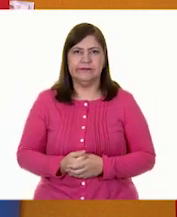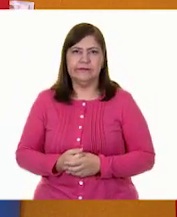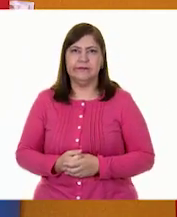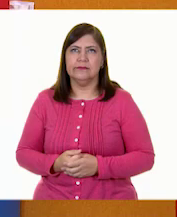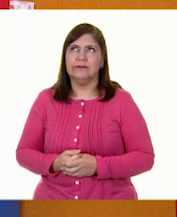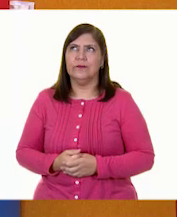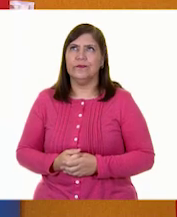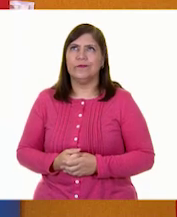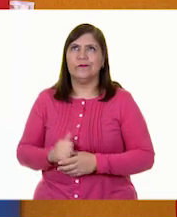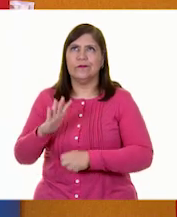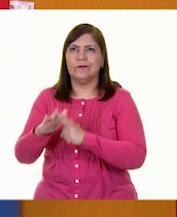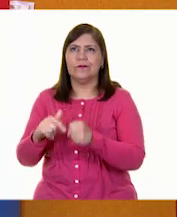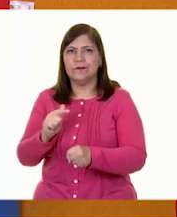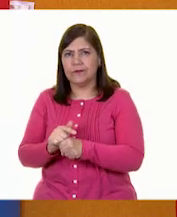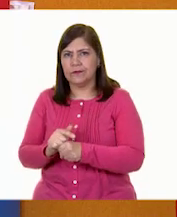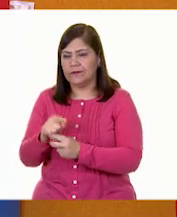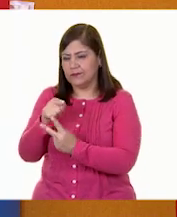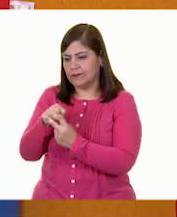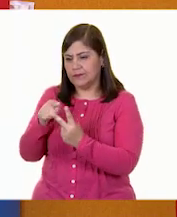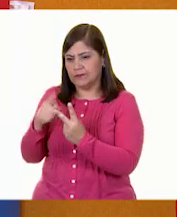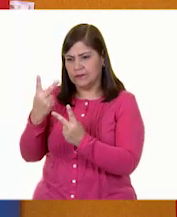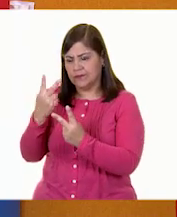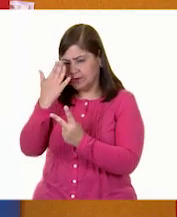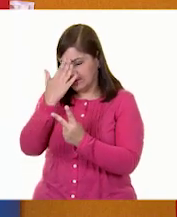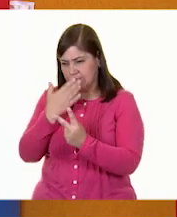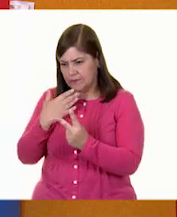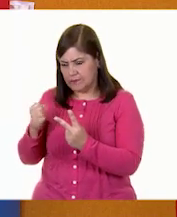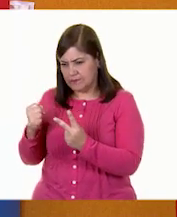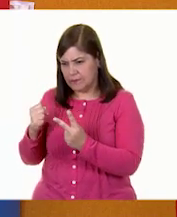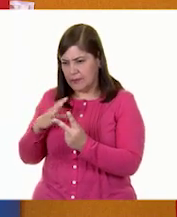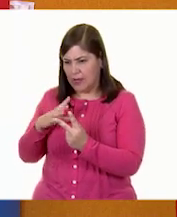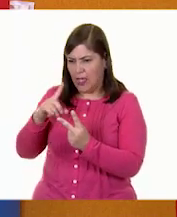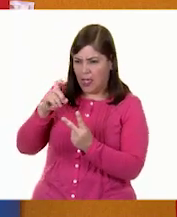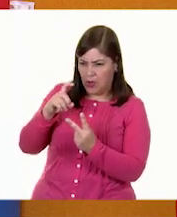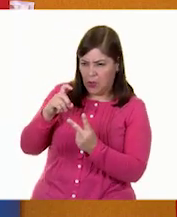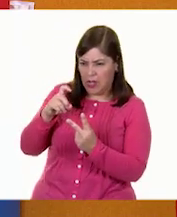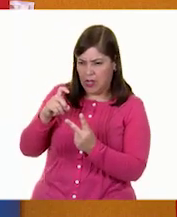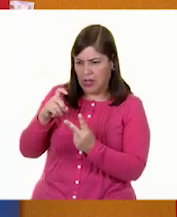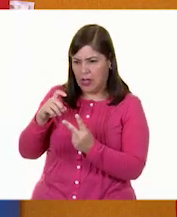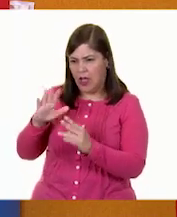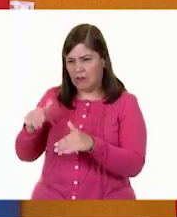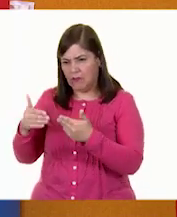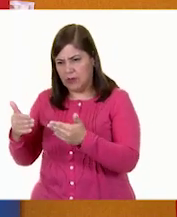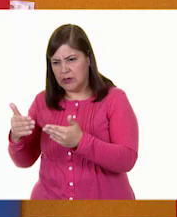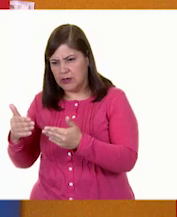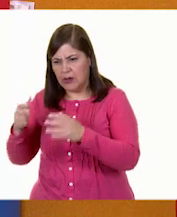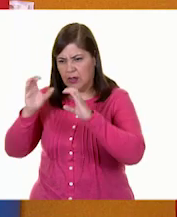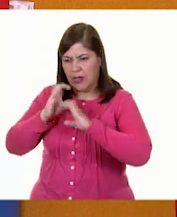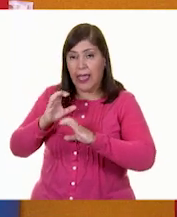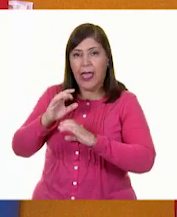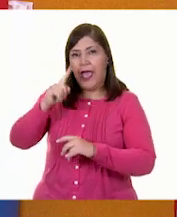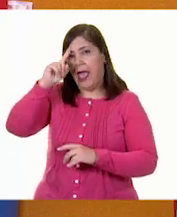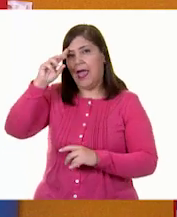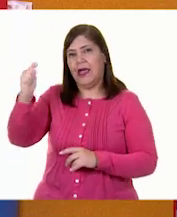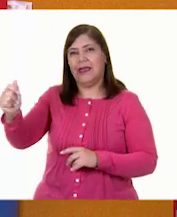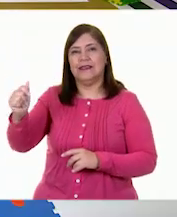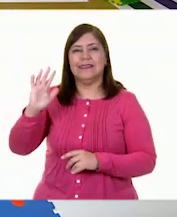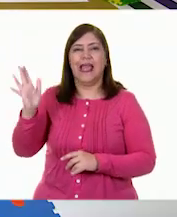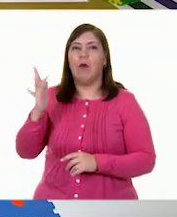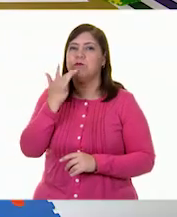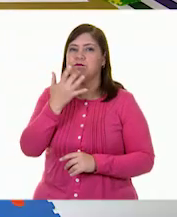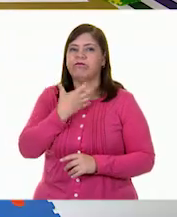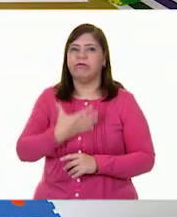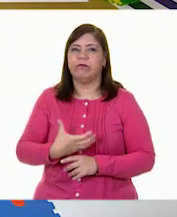Un animal que tiene esas dos habilidades. Ajá. Para estar en el agua y estar afuera. Y que canta. ¡Ya sé! ¿Qué? ¡El